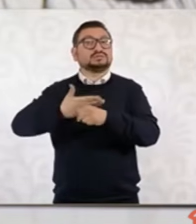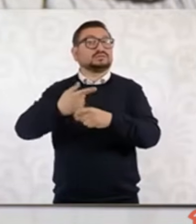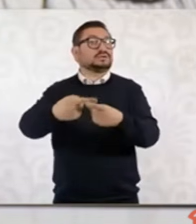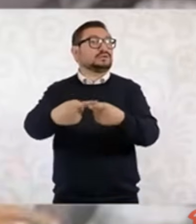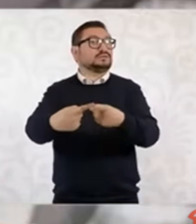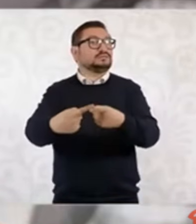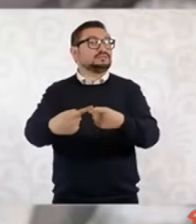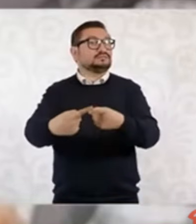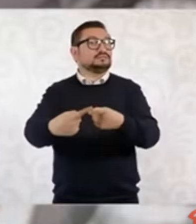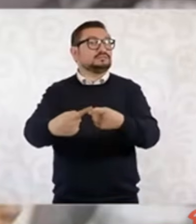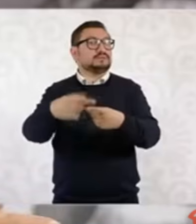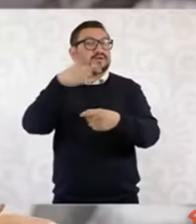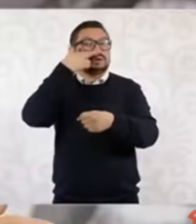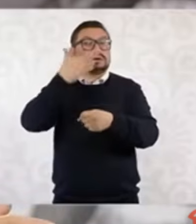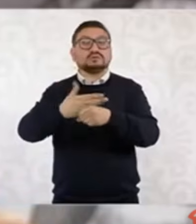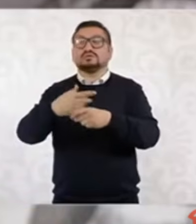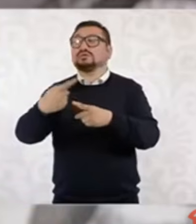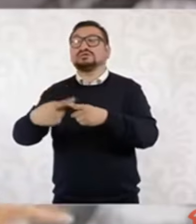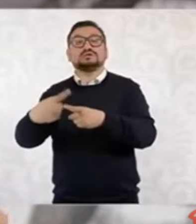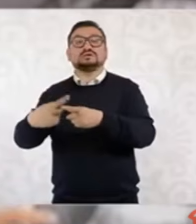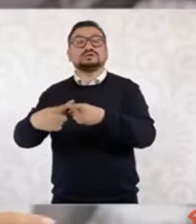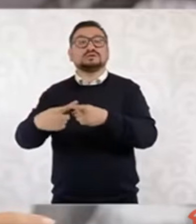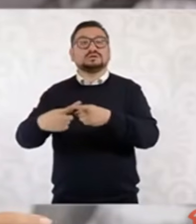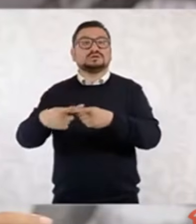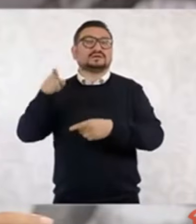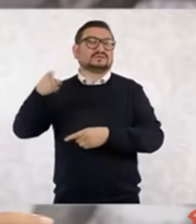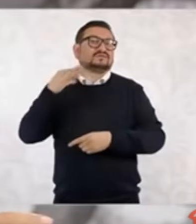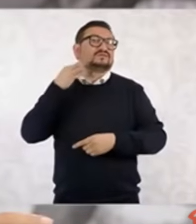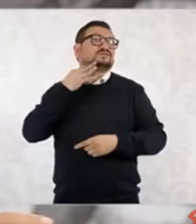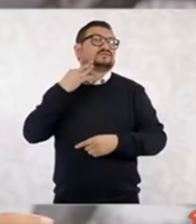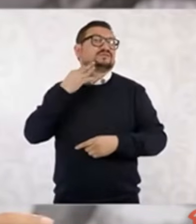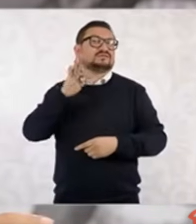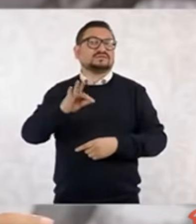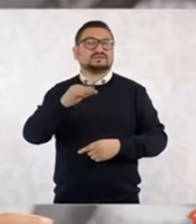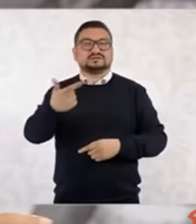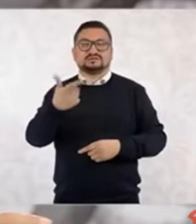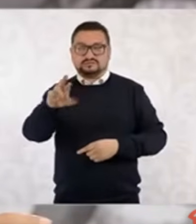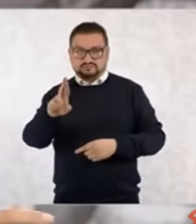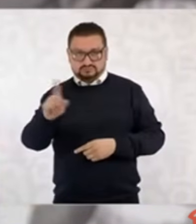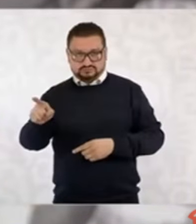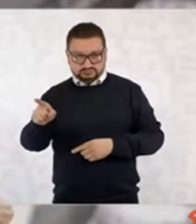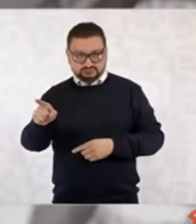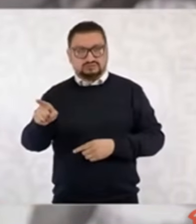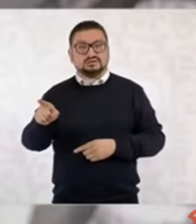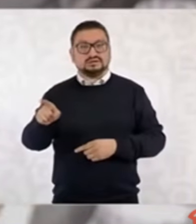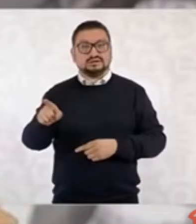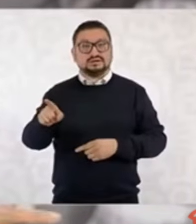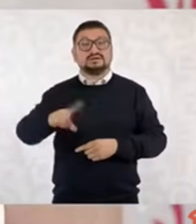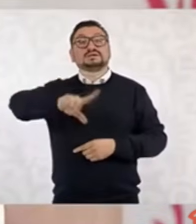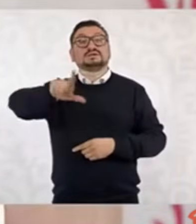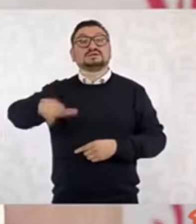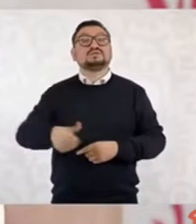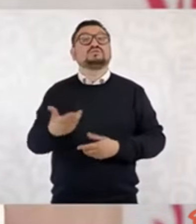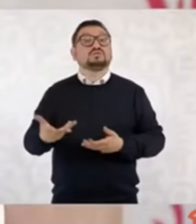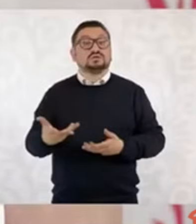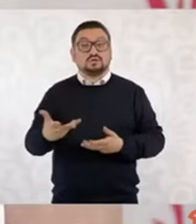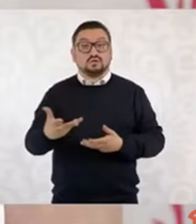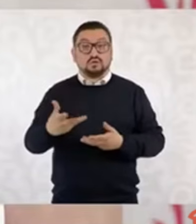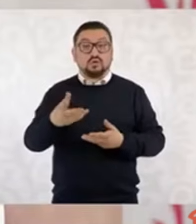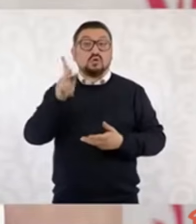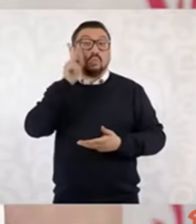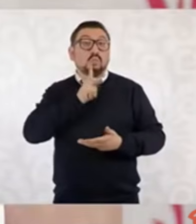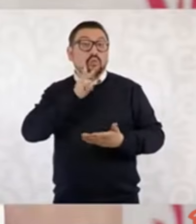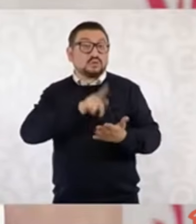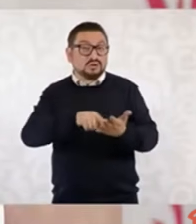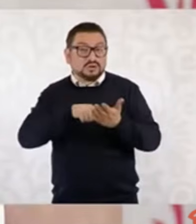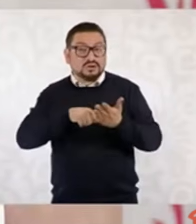de quiénes son los responsables de esa denuncia? A la Fiscalía General de la República. ¿A quién le corresponde, dadas las